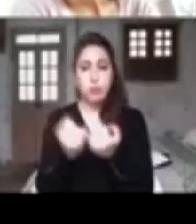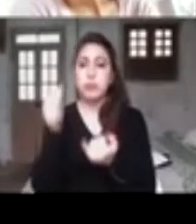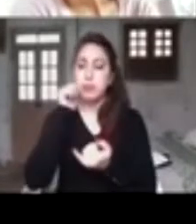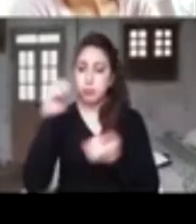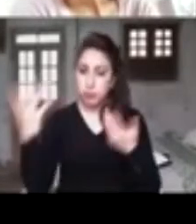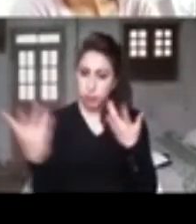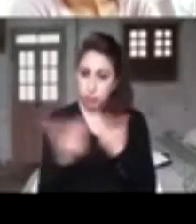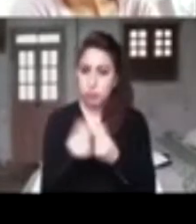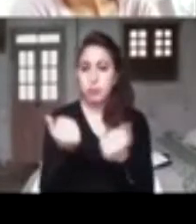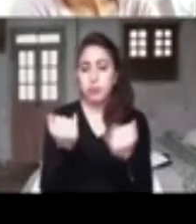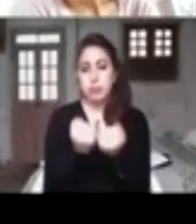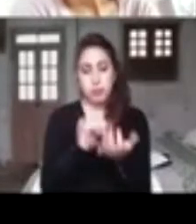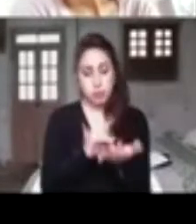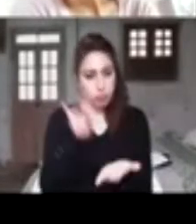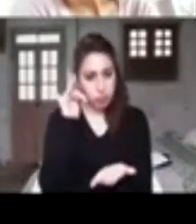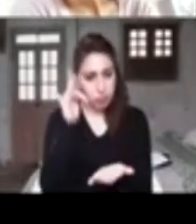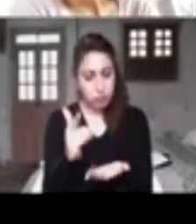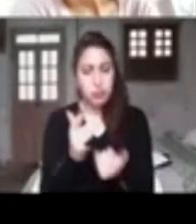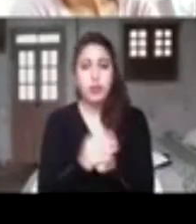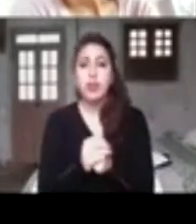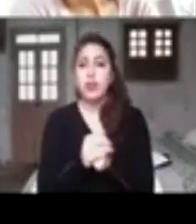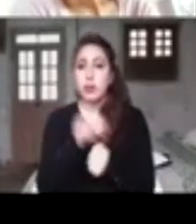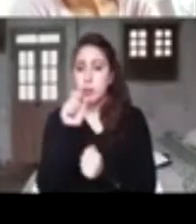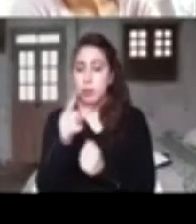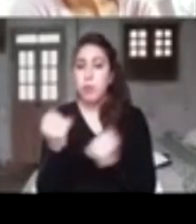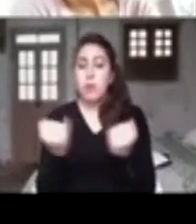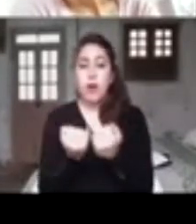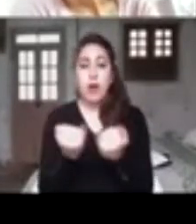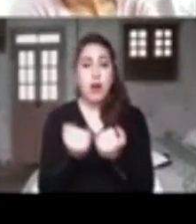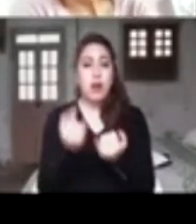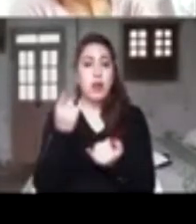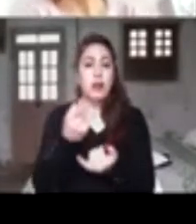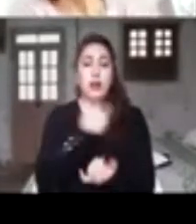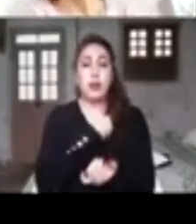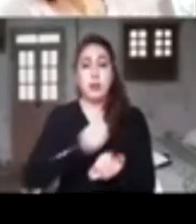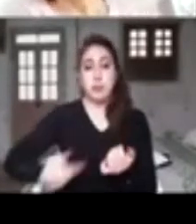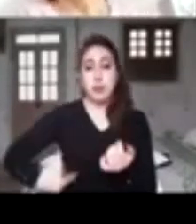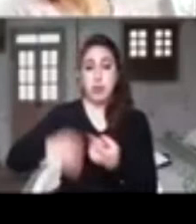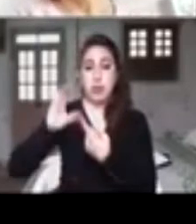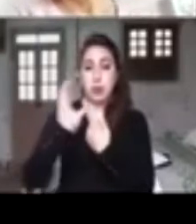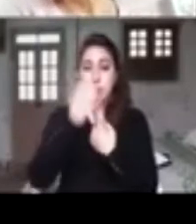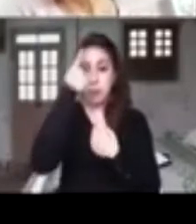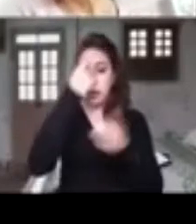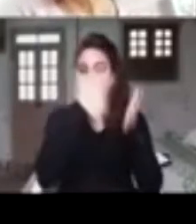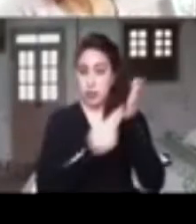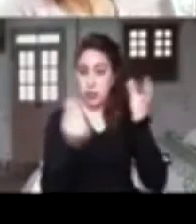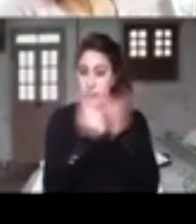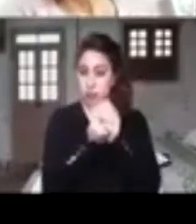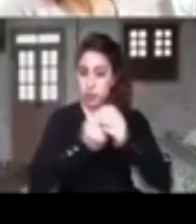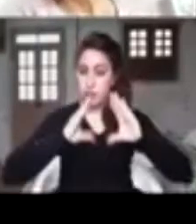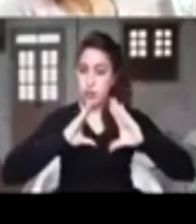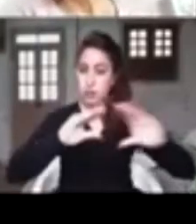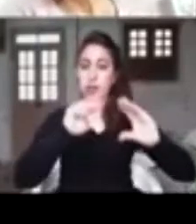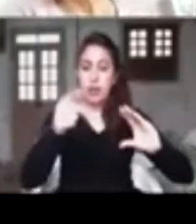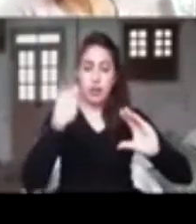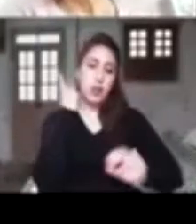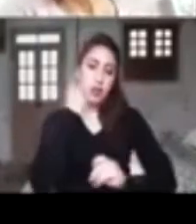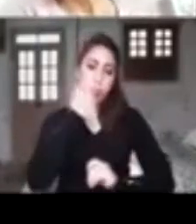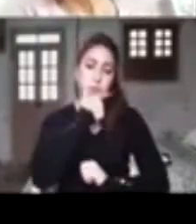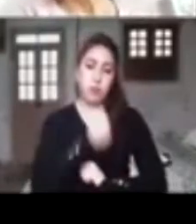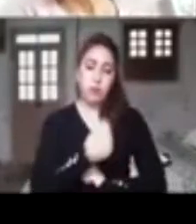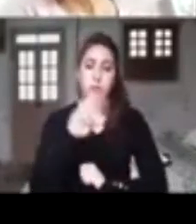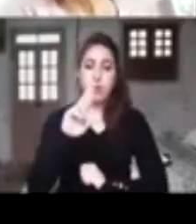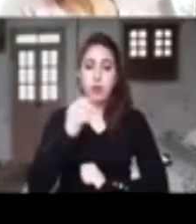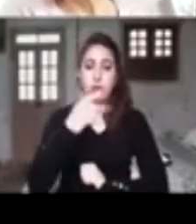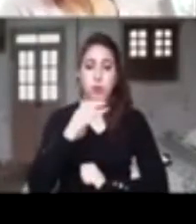mis compañeros, los presidentes de las comisiones de capacitación, del diputado Rigoberto Salgado y del diputado